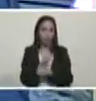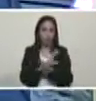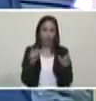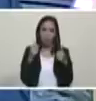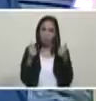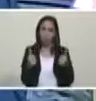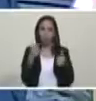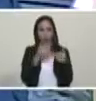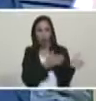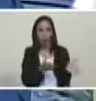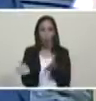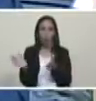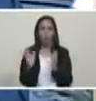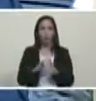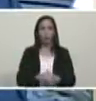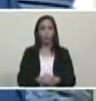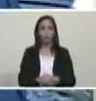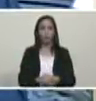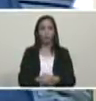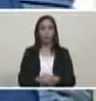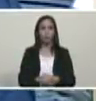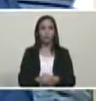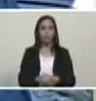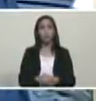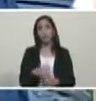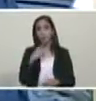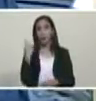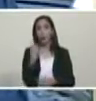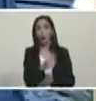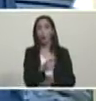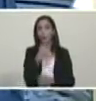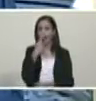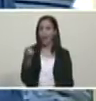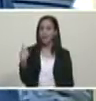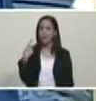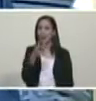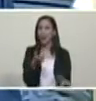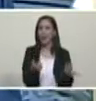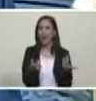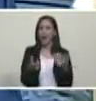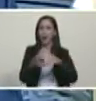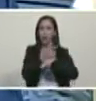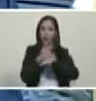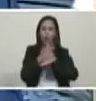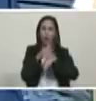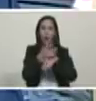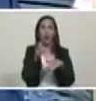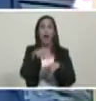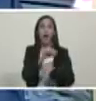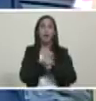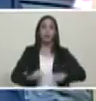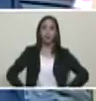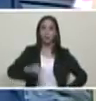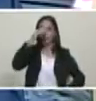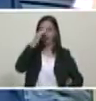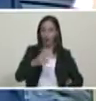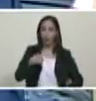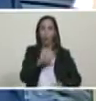pueblo, muy bien. Yo di la orden ayer al Estado Mayor Superior de la Fuerza Armada de